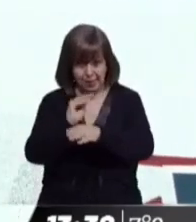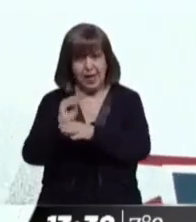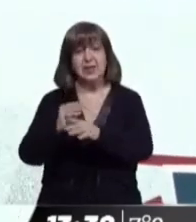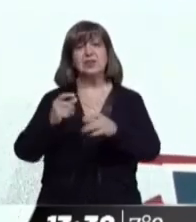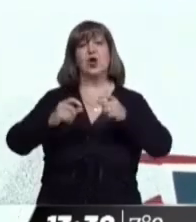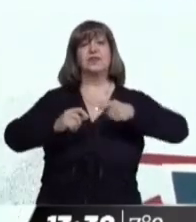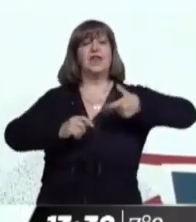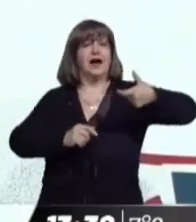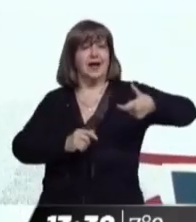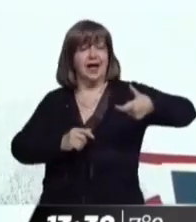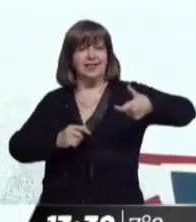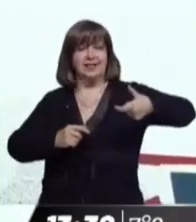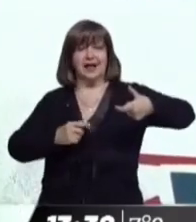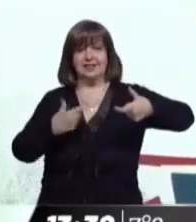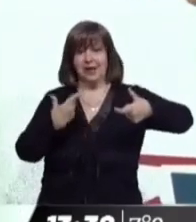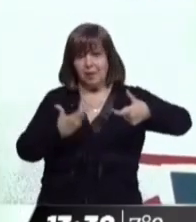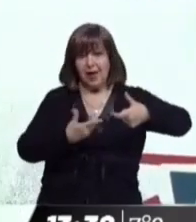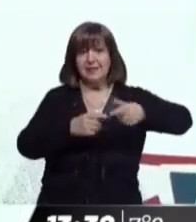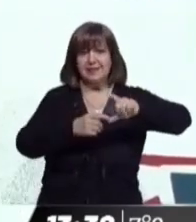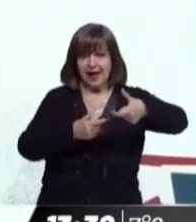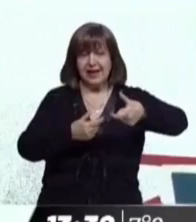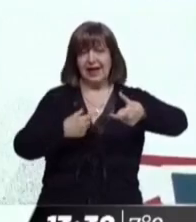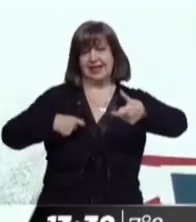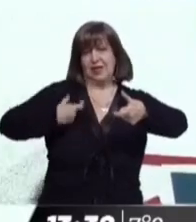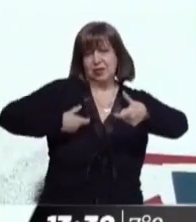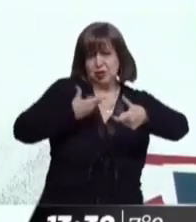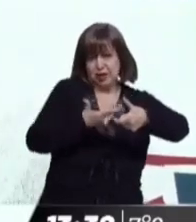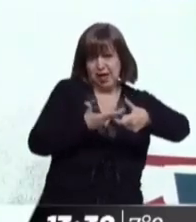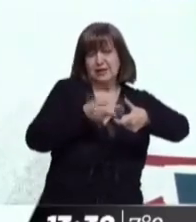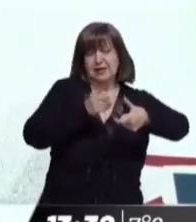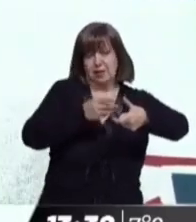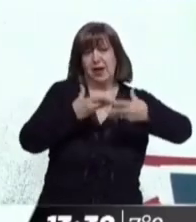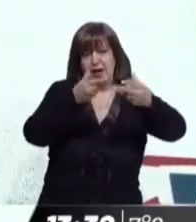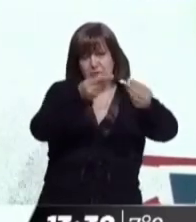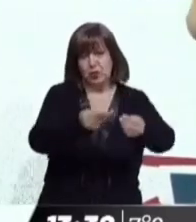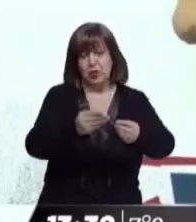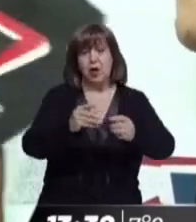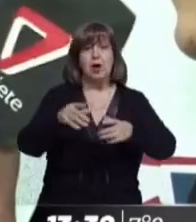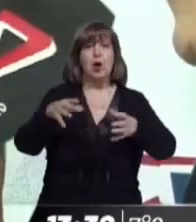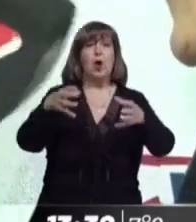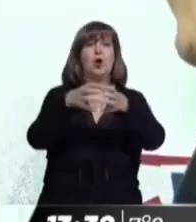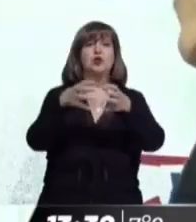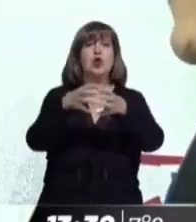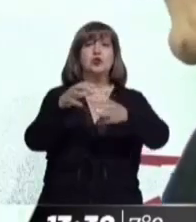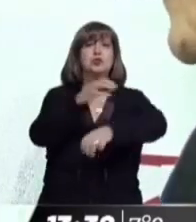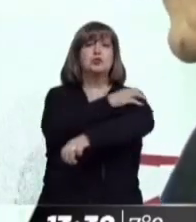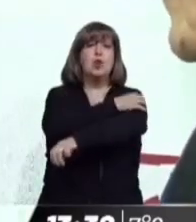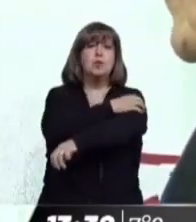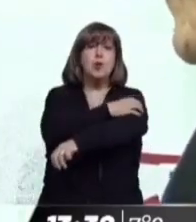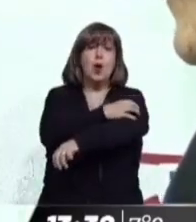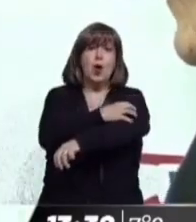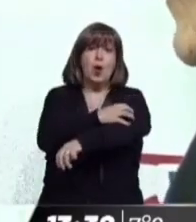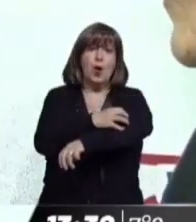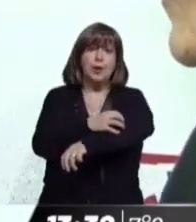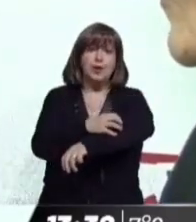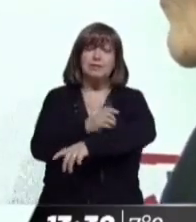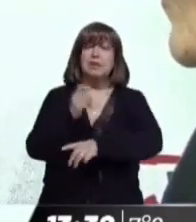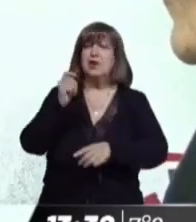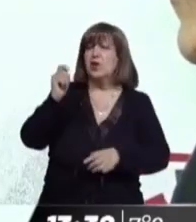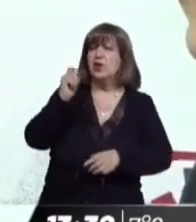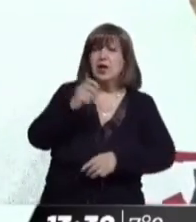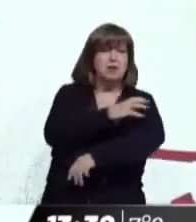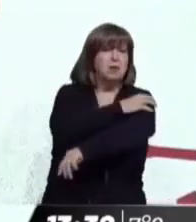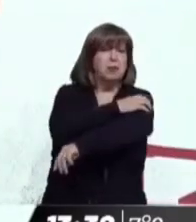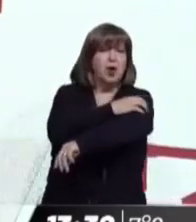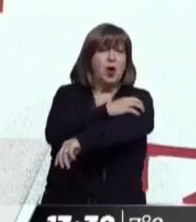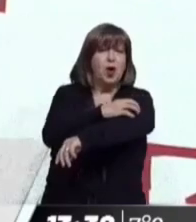Eh hay otro grupo de gente que ha caído en la pobreza y quiénes son estas personas y personas que tienen